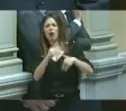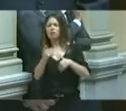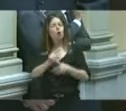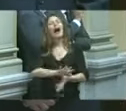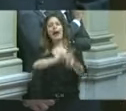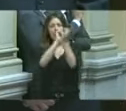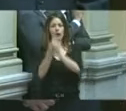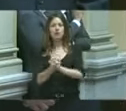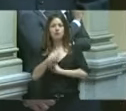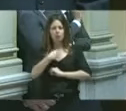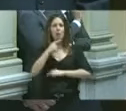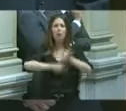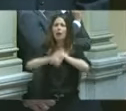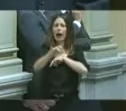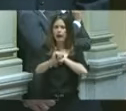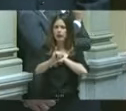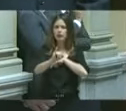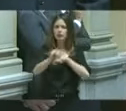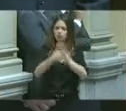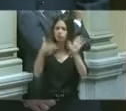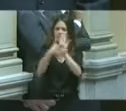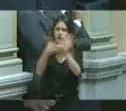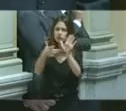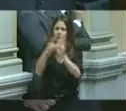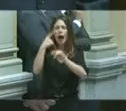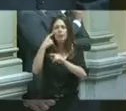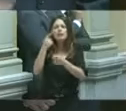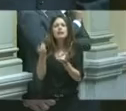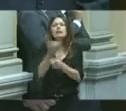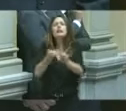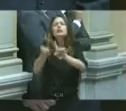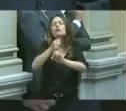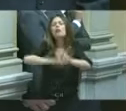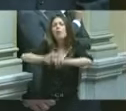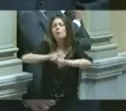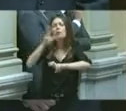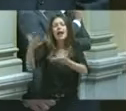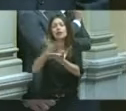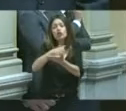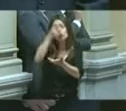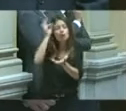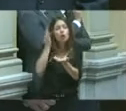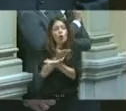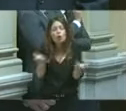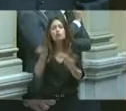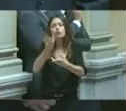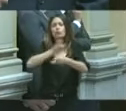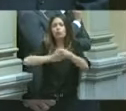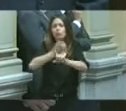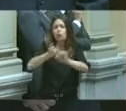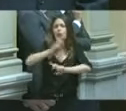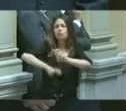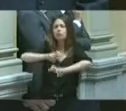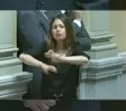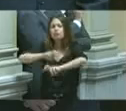contrario. Los nombro, los pongo encima de la mesa para darles luz y para que entre todos y todas busquemos soluciones y seamos